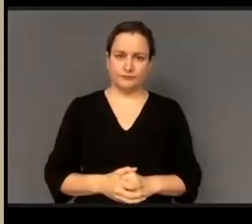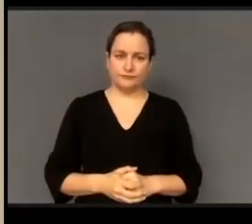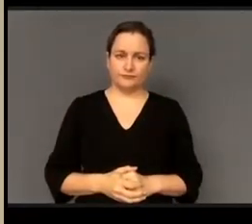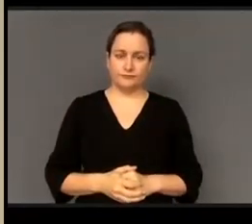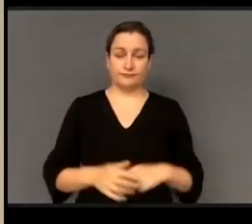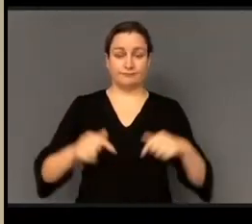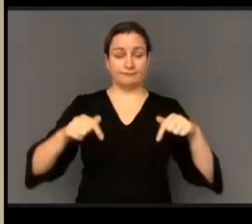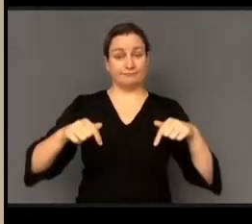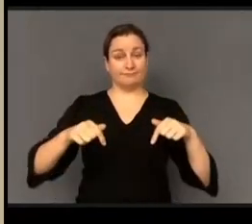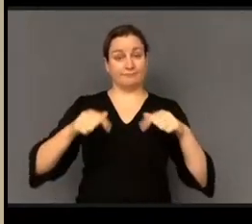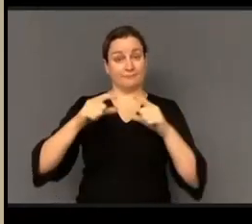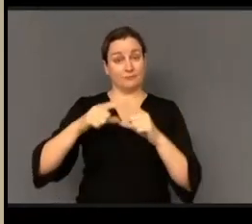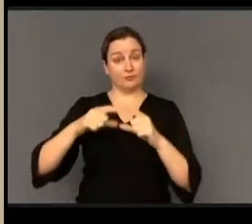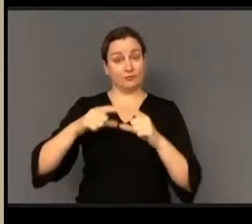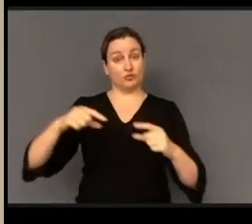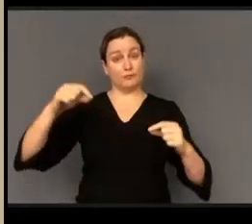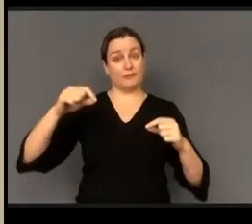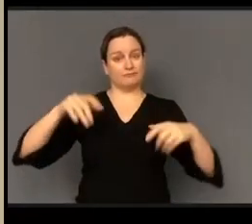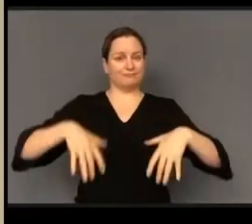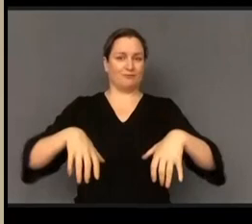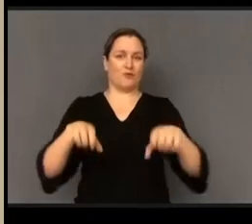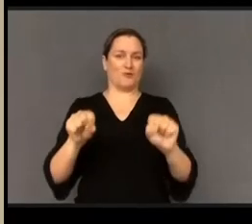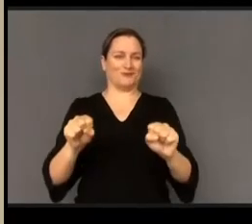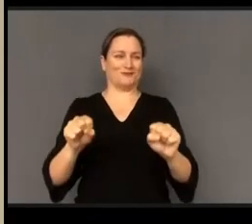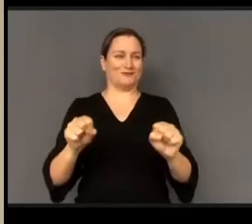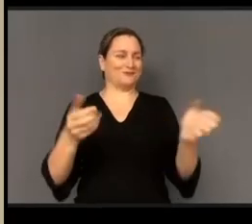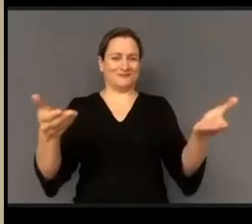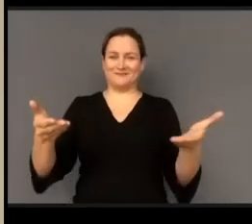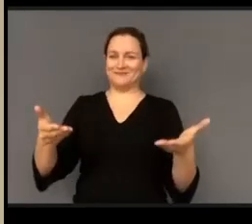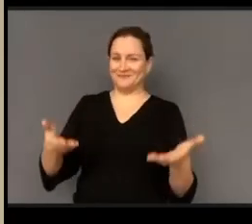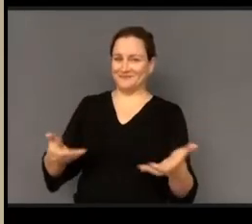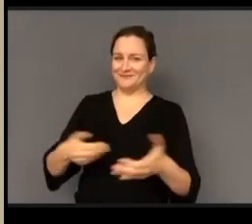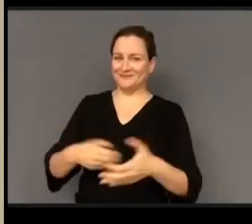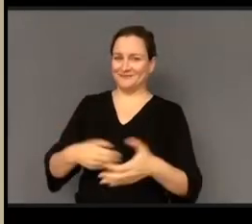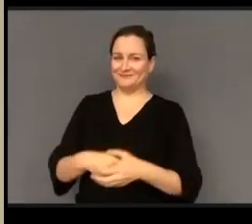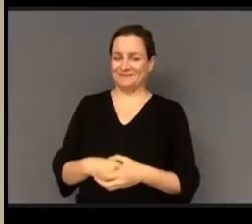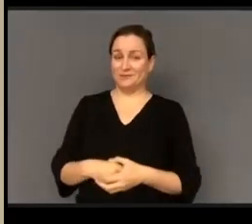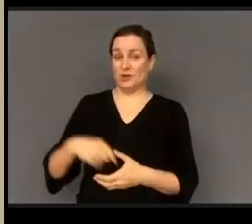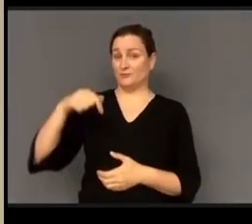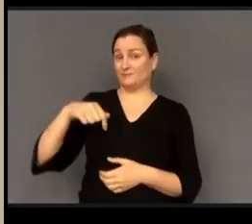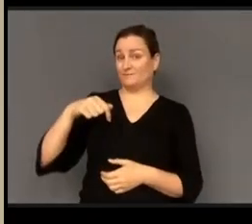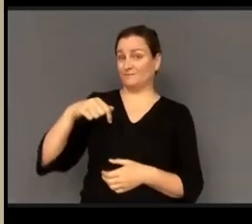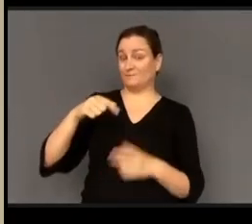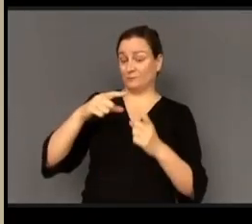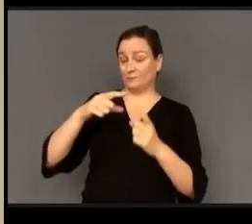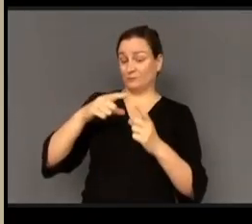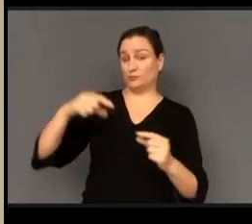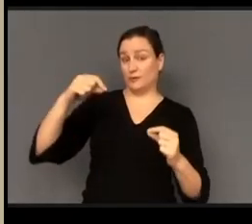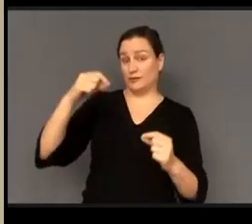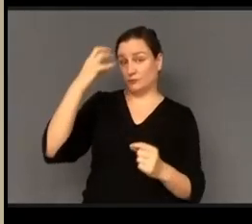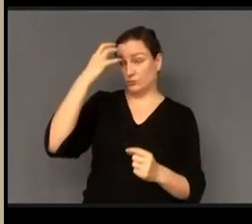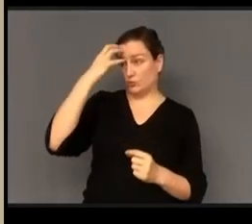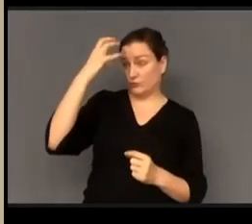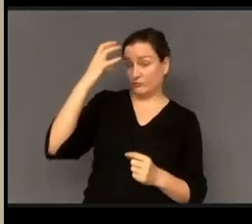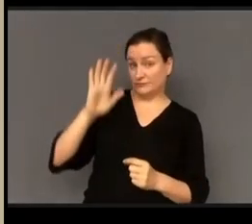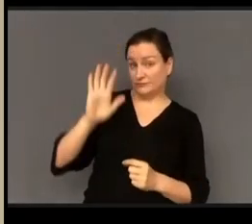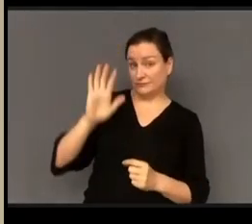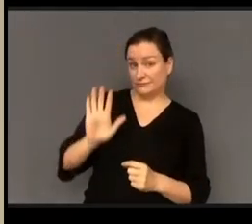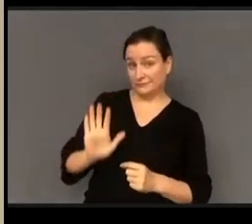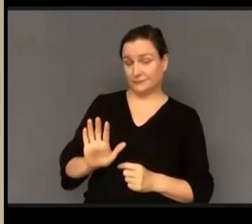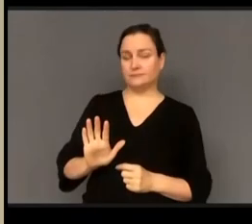Como país anfitrión, el gobierno de Japón considera que es una